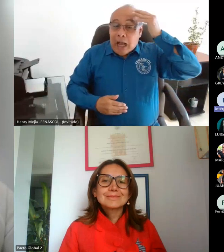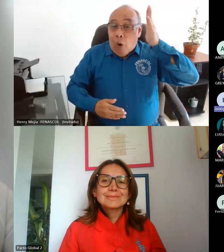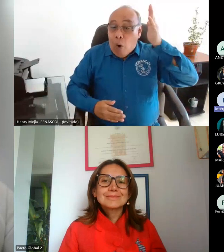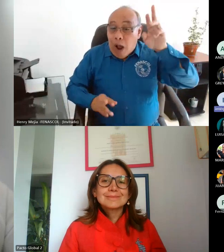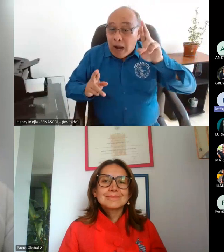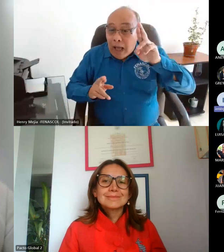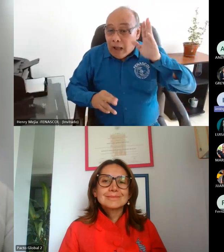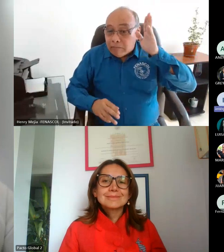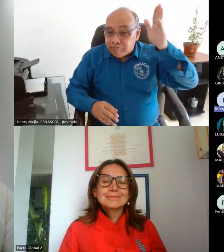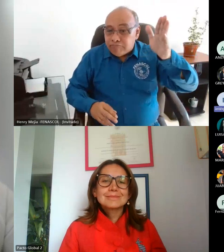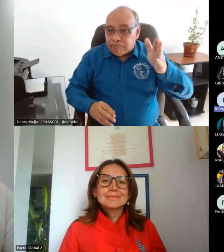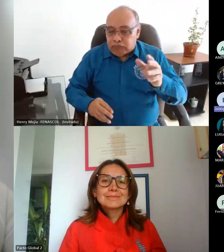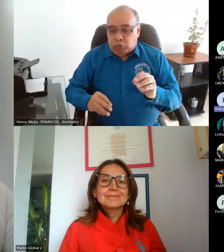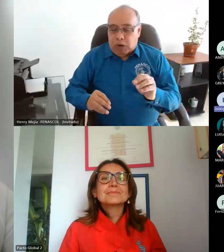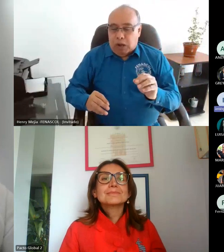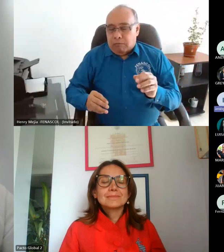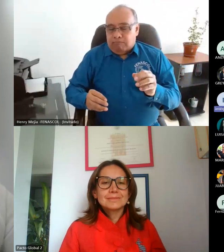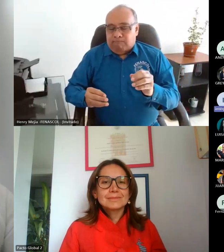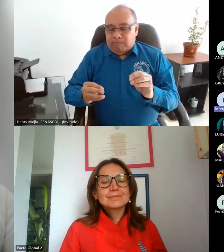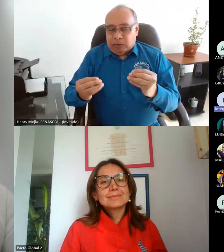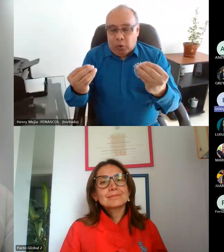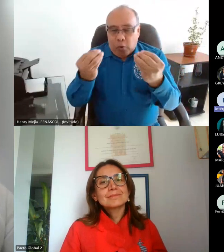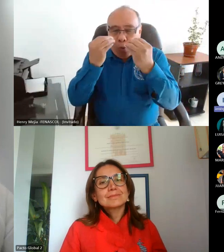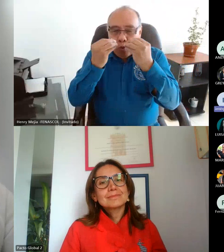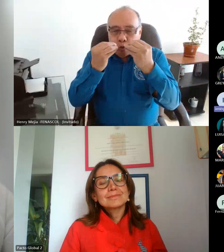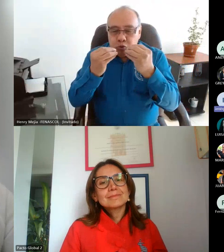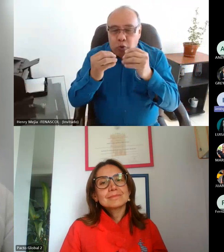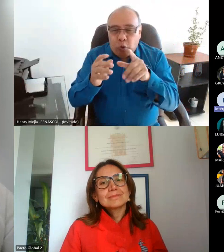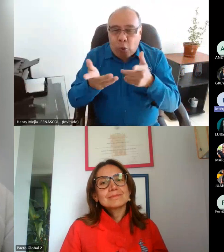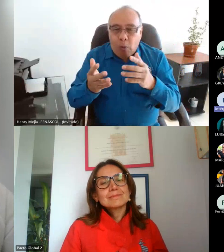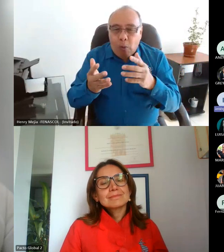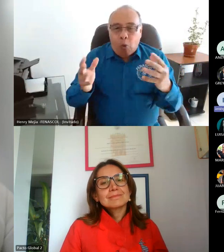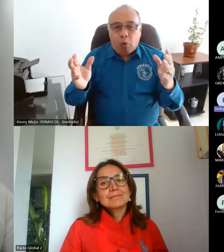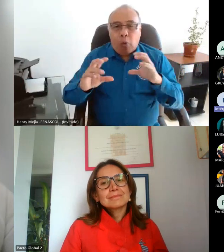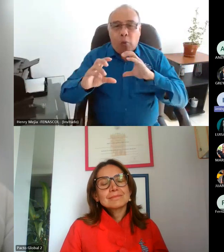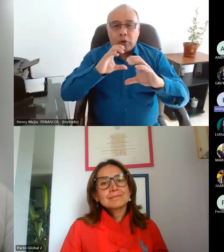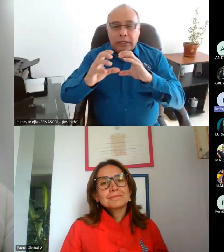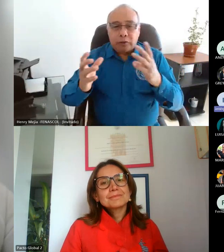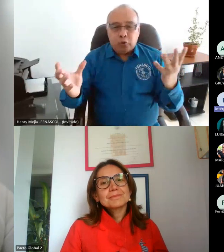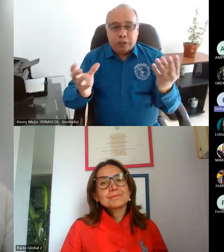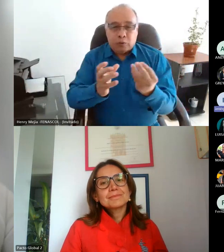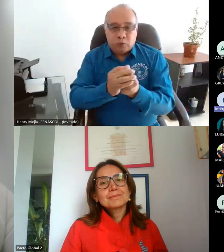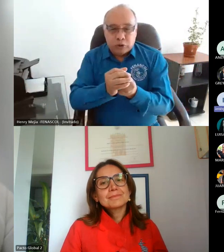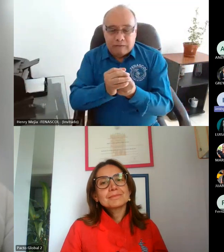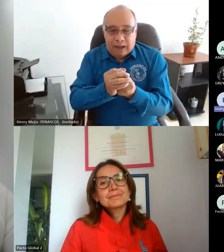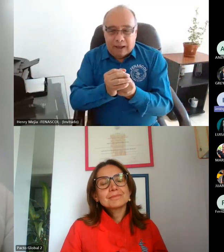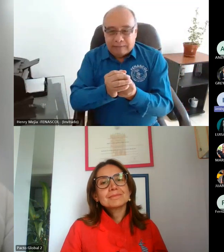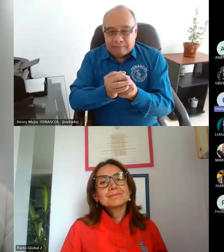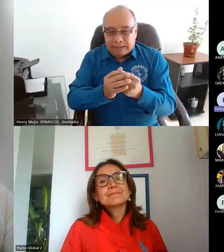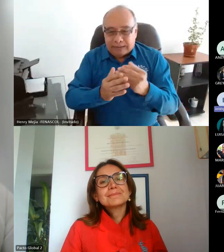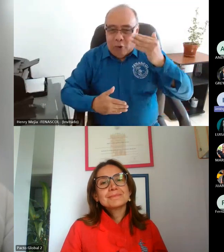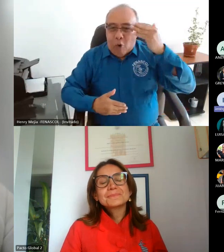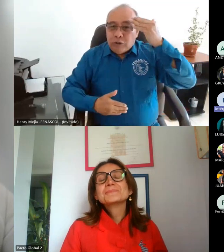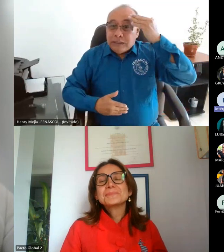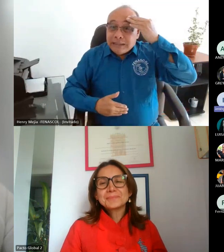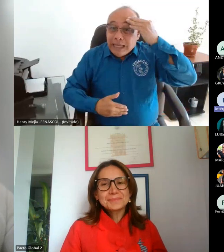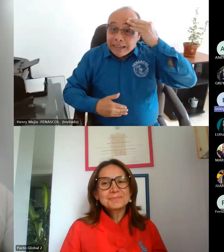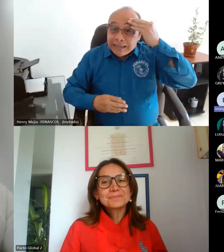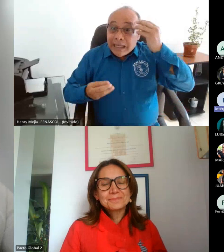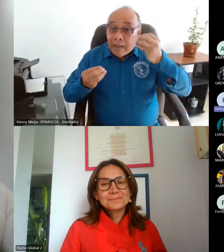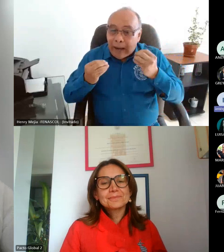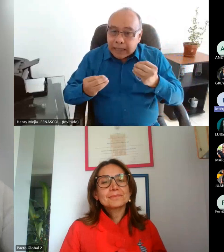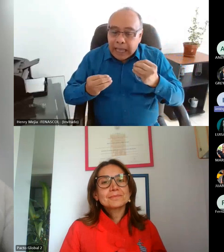información en braile sí ojalá con esta toma de conciencia sí a través de cursos en donde